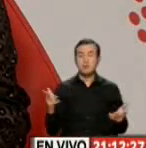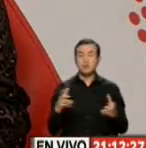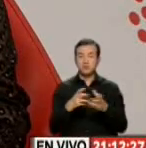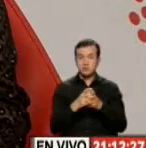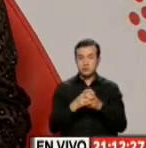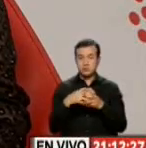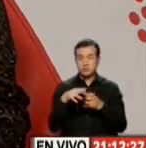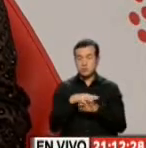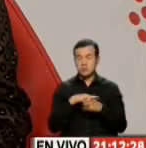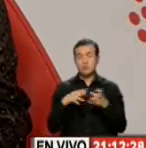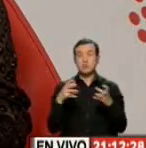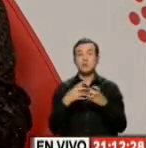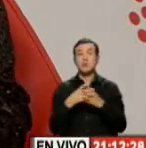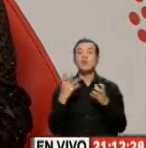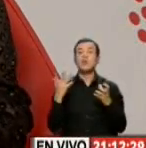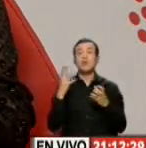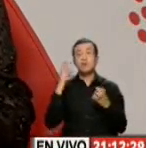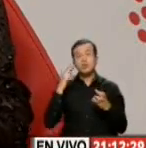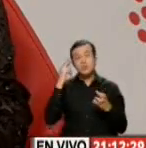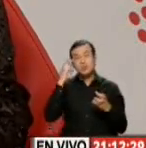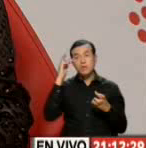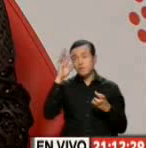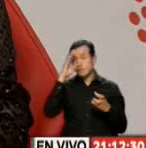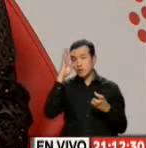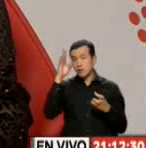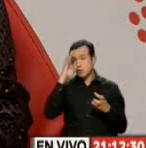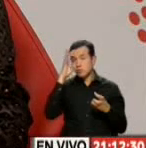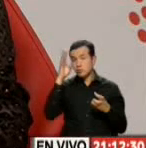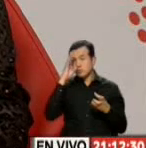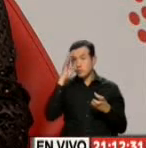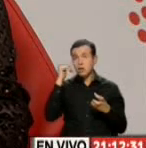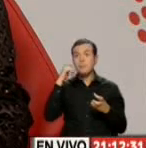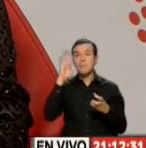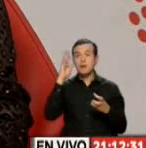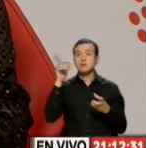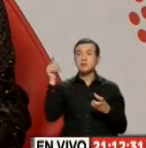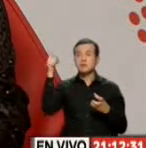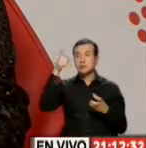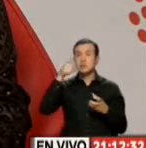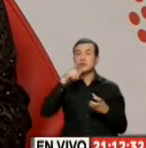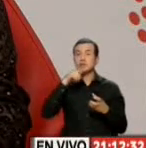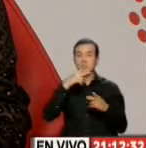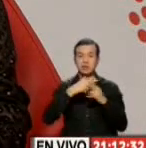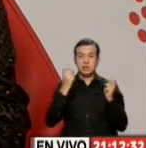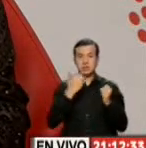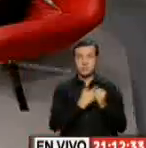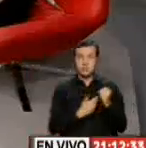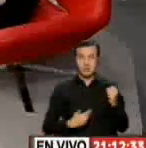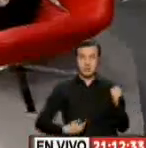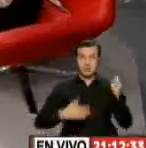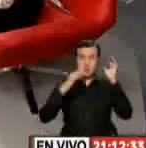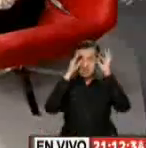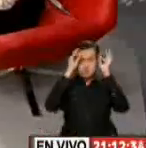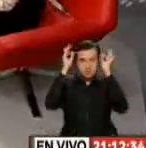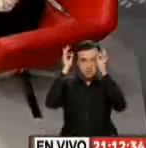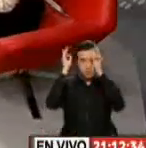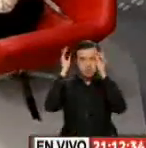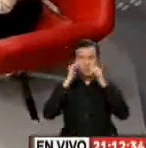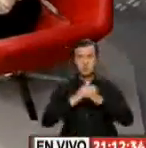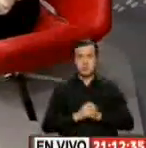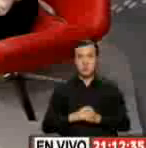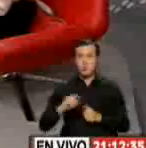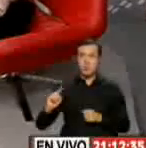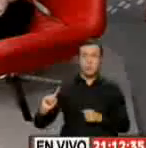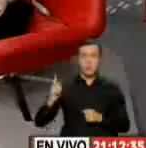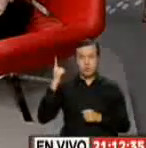que fue generado dentro de una lógica ideológica, principalmente liderada por el expresidente Chávez. ¿Es el único